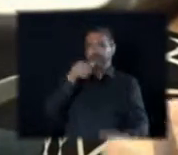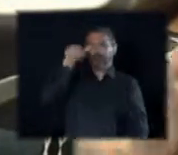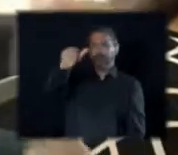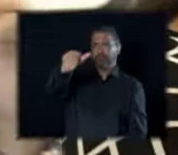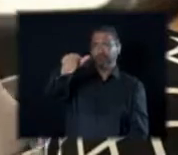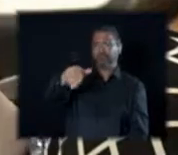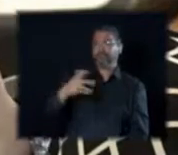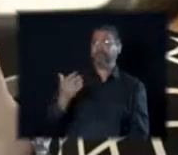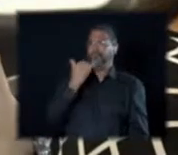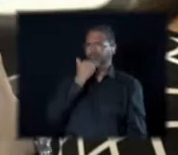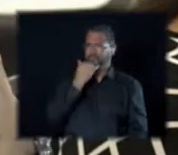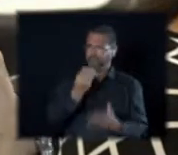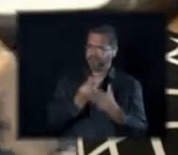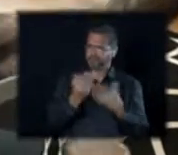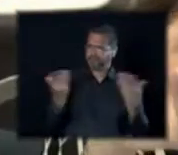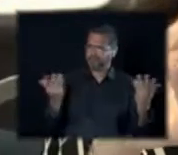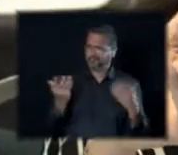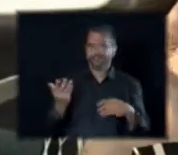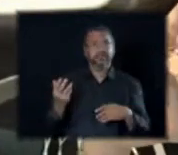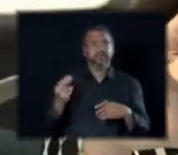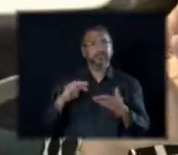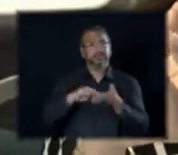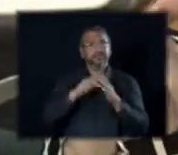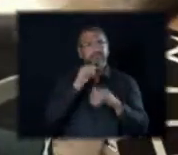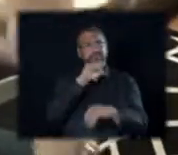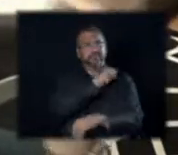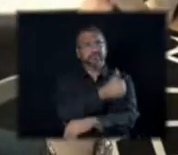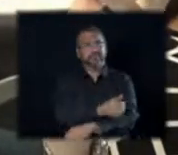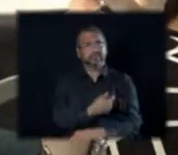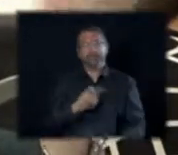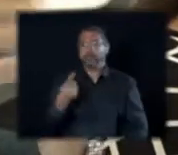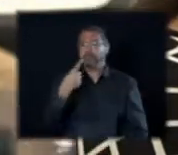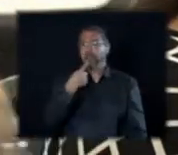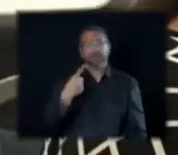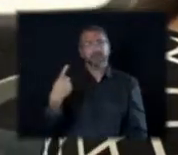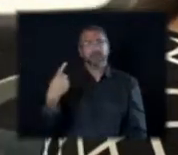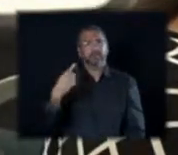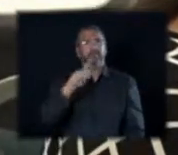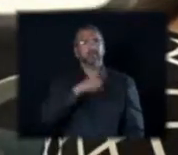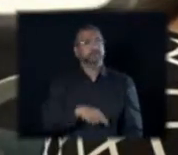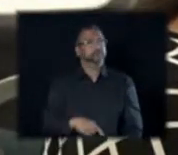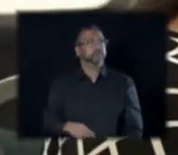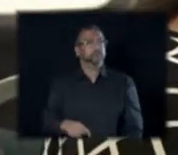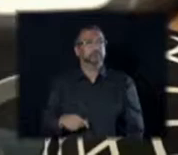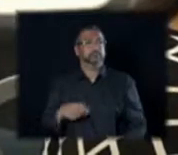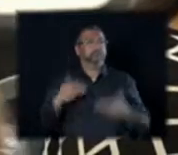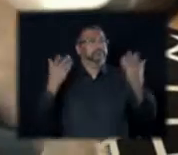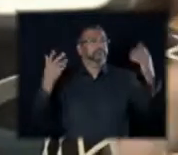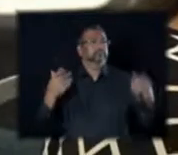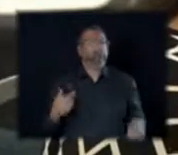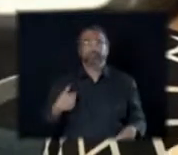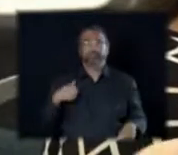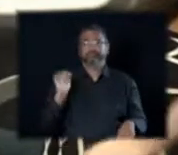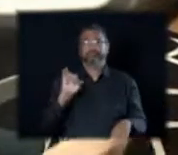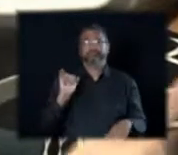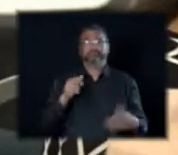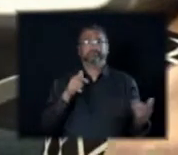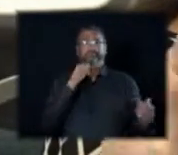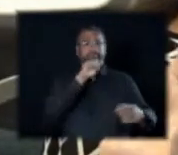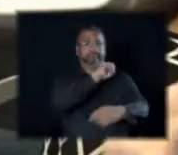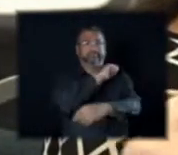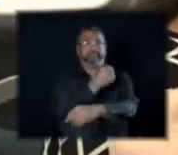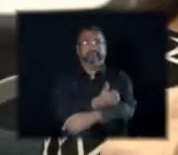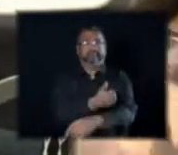rindieran cuentas por ese dinero? ¿Y saben cuál fue su respuesta? Me dijo, no importa, yo tampoco tengo esa